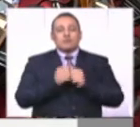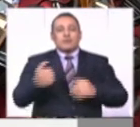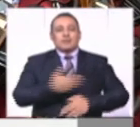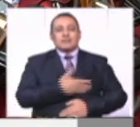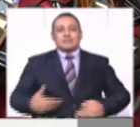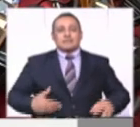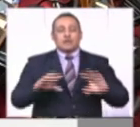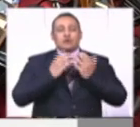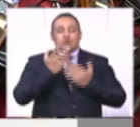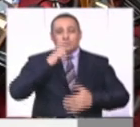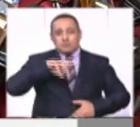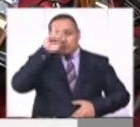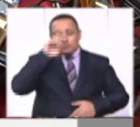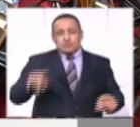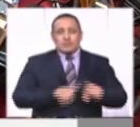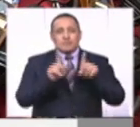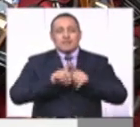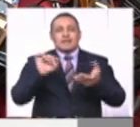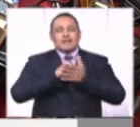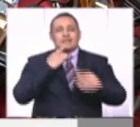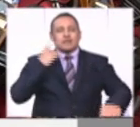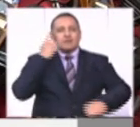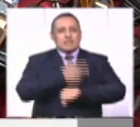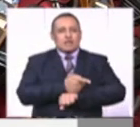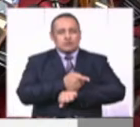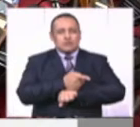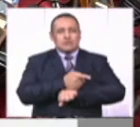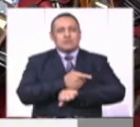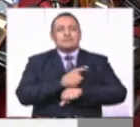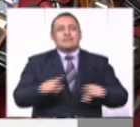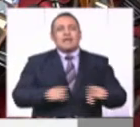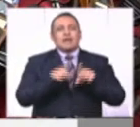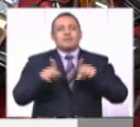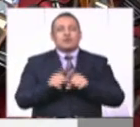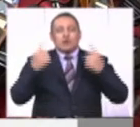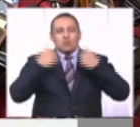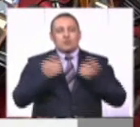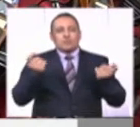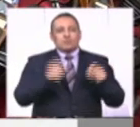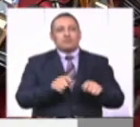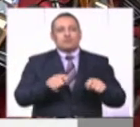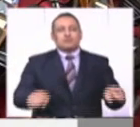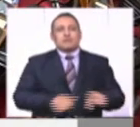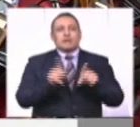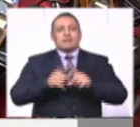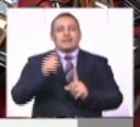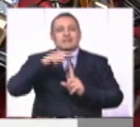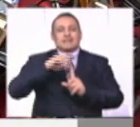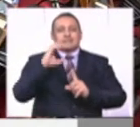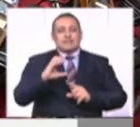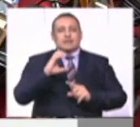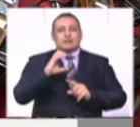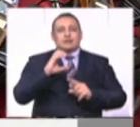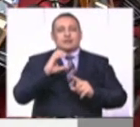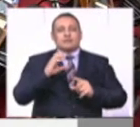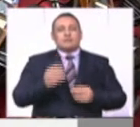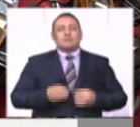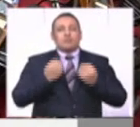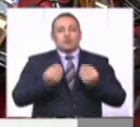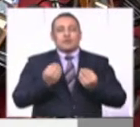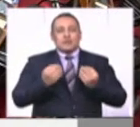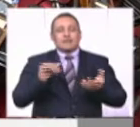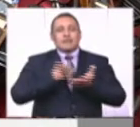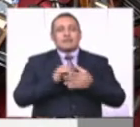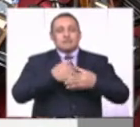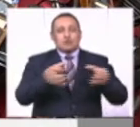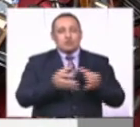Congreso de la república para que interponga una demanda competencial y una medida cautelar ante el tribunal constitucional a fin de que